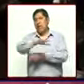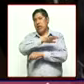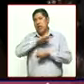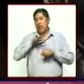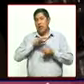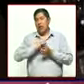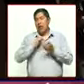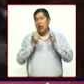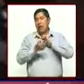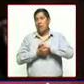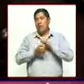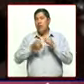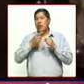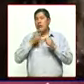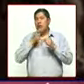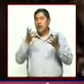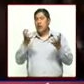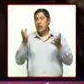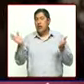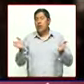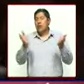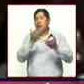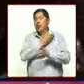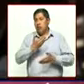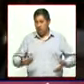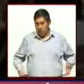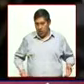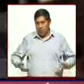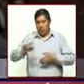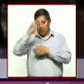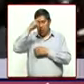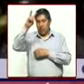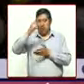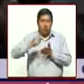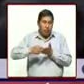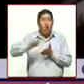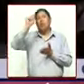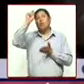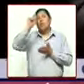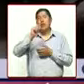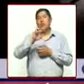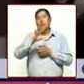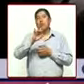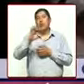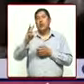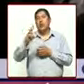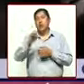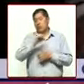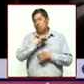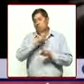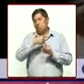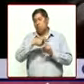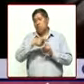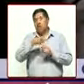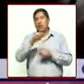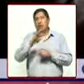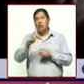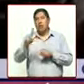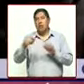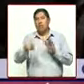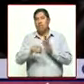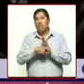La reforma impulsada por el presidente Andrés Manuel López Obrador fue aprobada con 86 votos a favor y 41 en